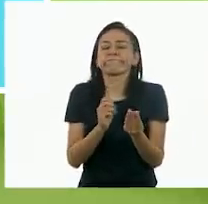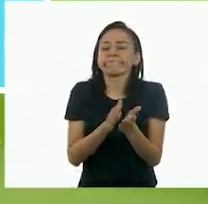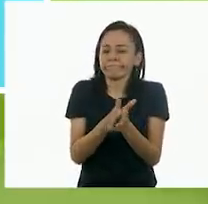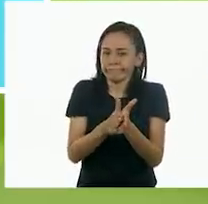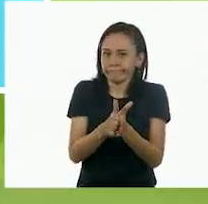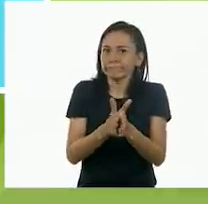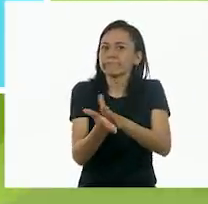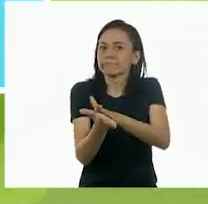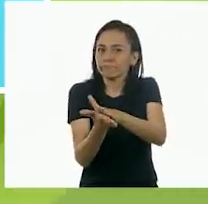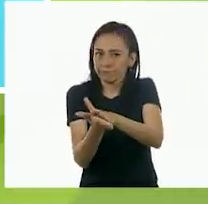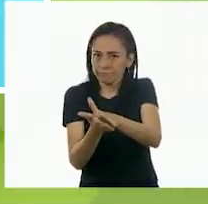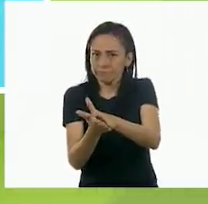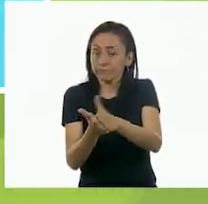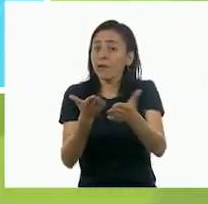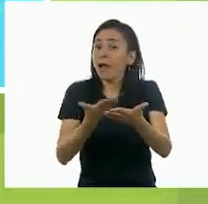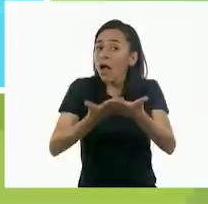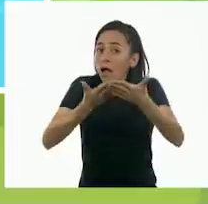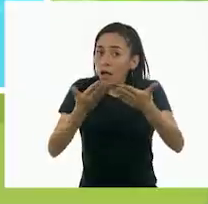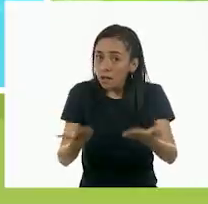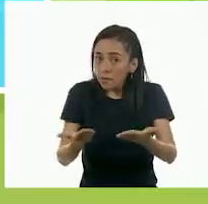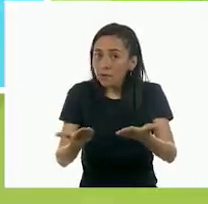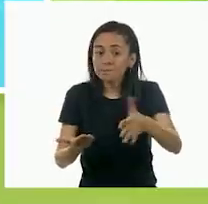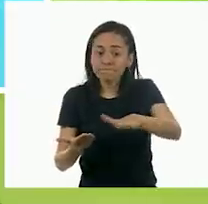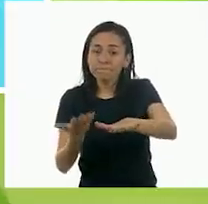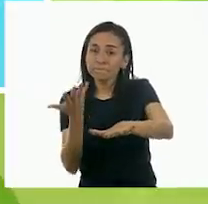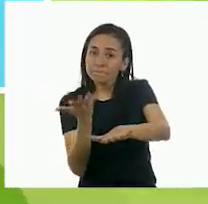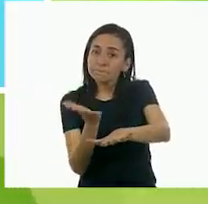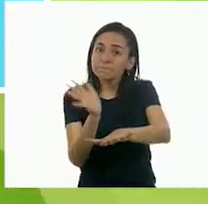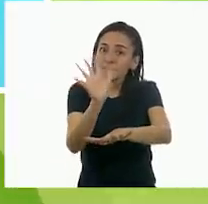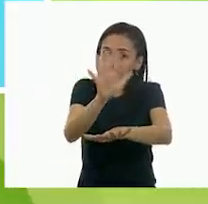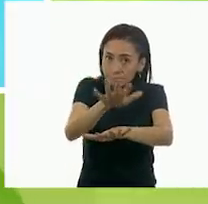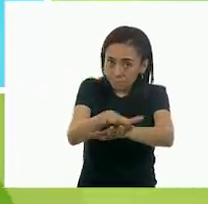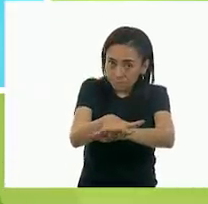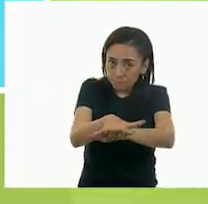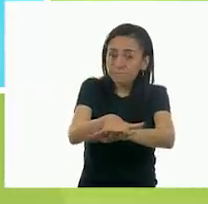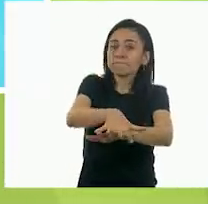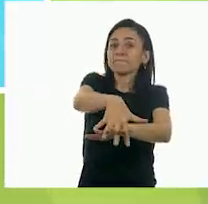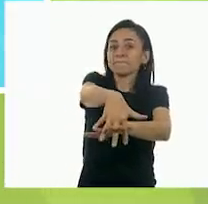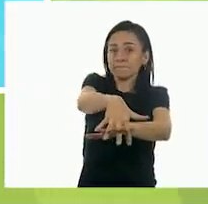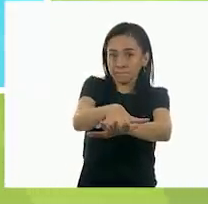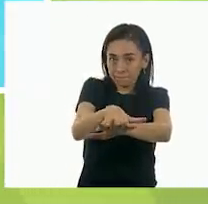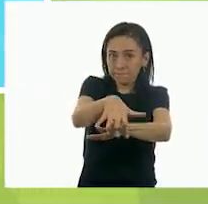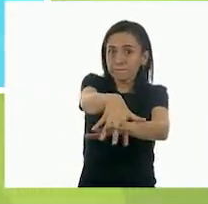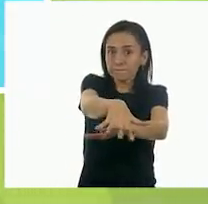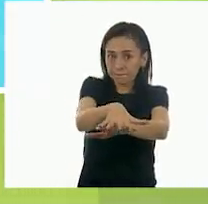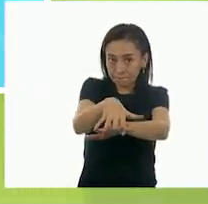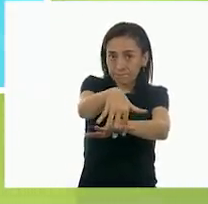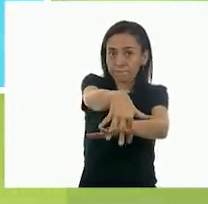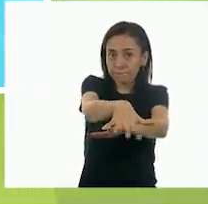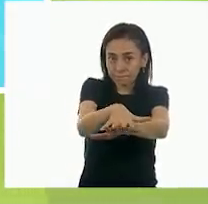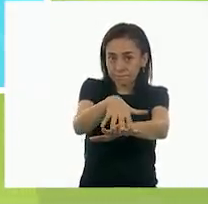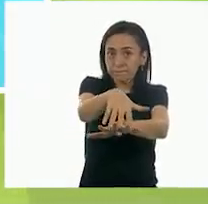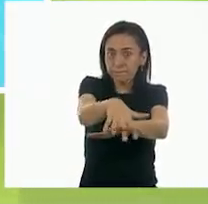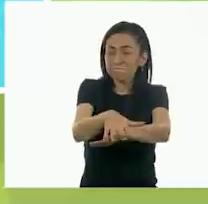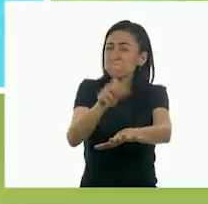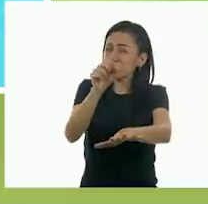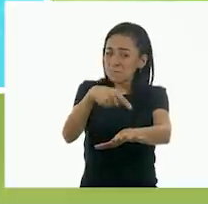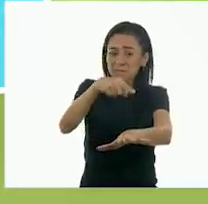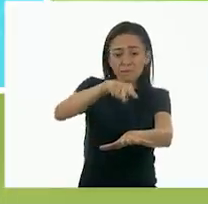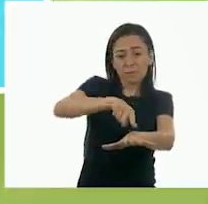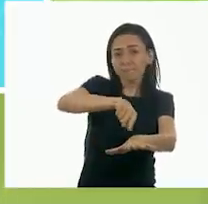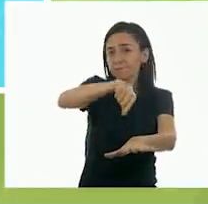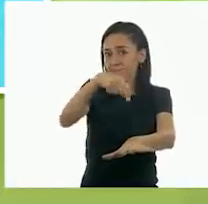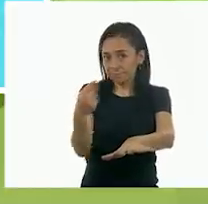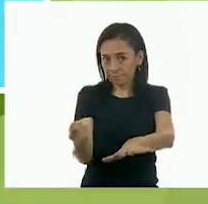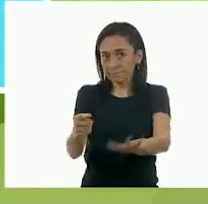con la otra. Ahora, frota la palma de una de tus manos contra el dorso de la otra, entrelazando los dedos. Repite lo mismo con